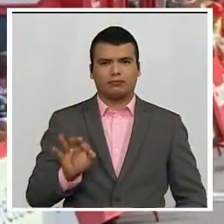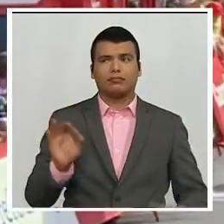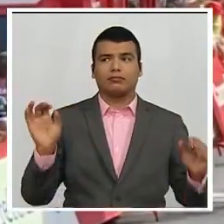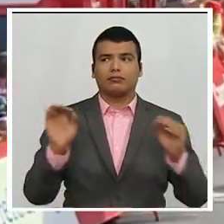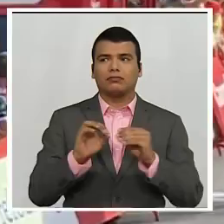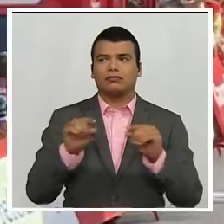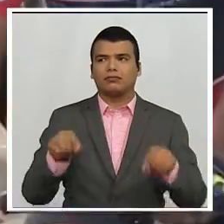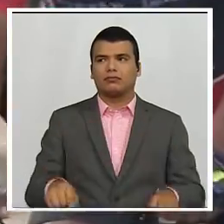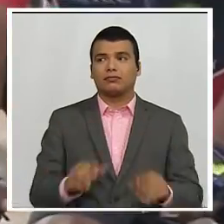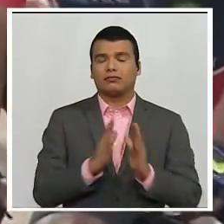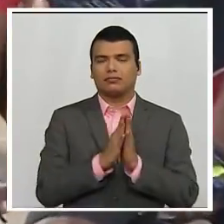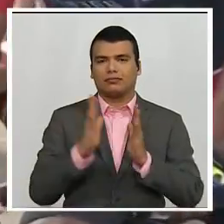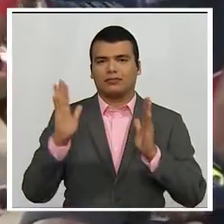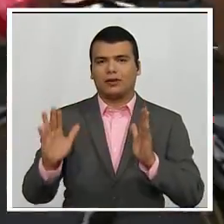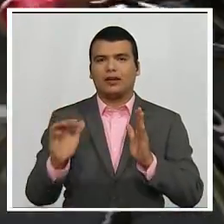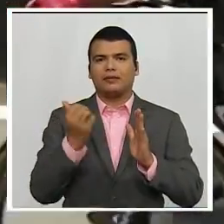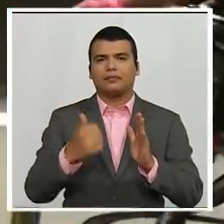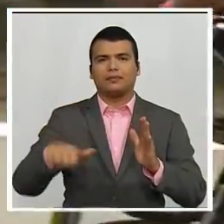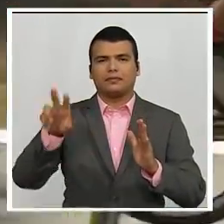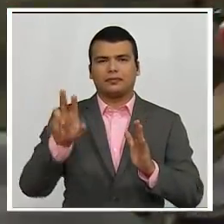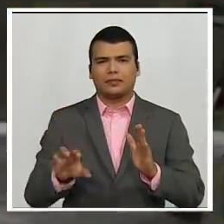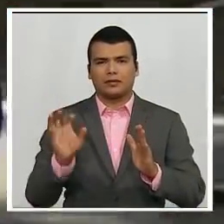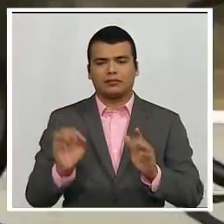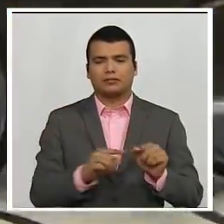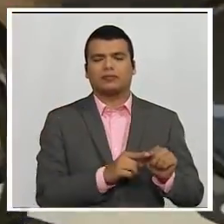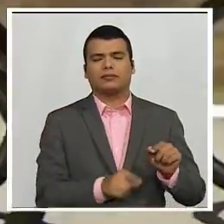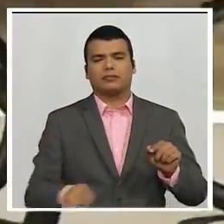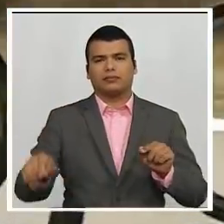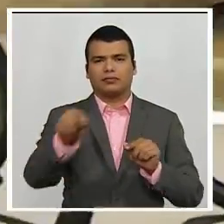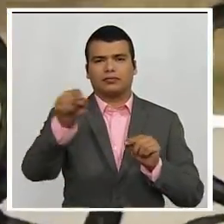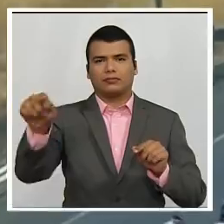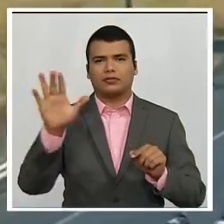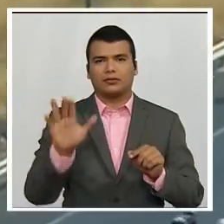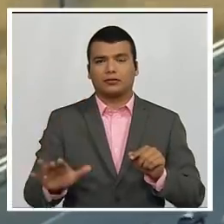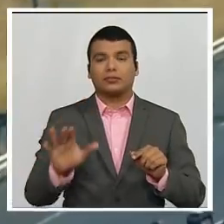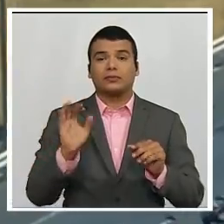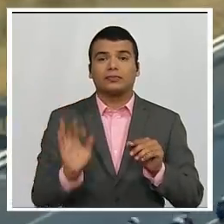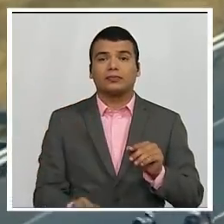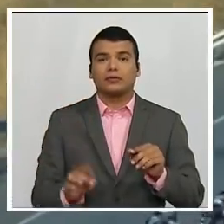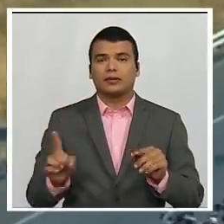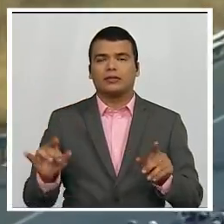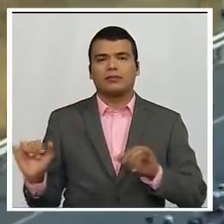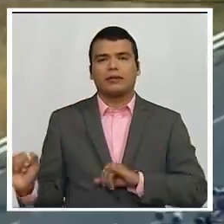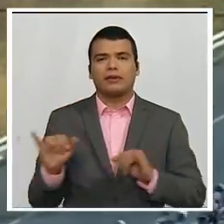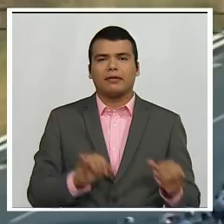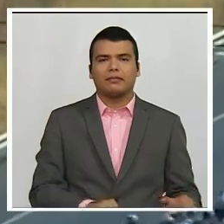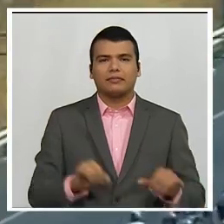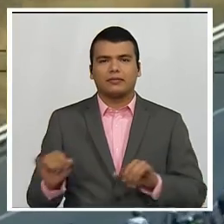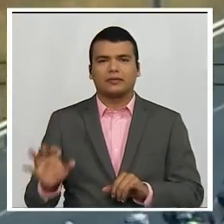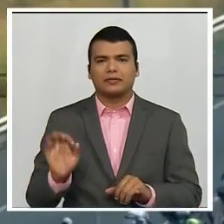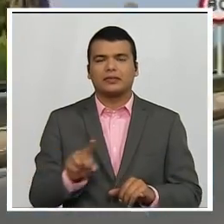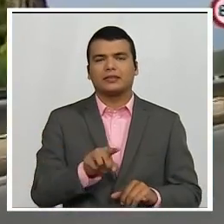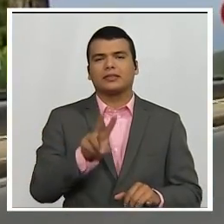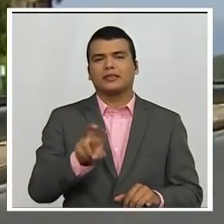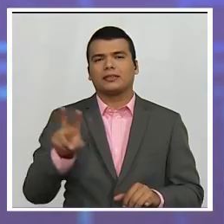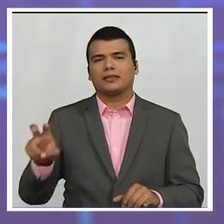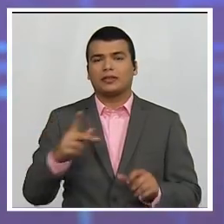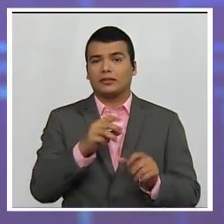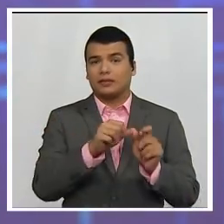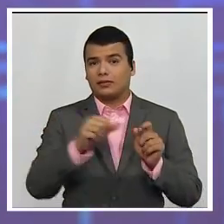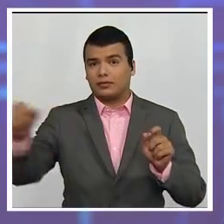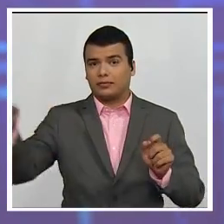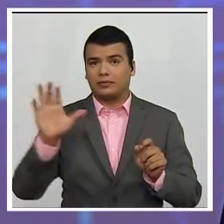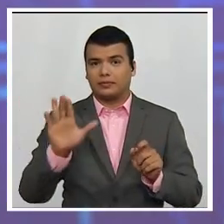17 entre castellón lucena y khamis de penyagolosa con un recorrido de 177 km